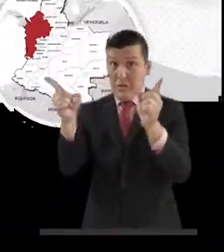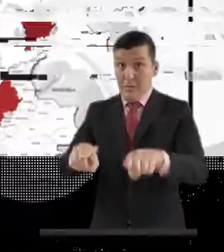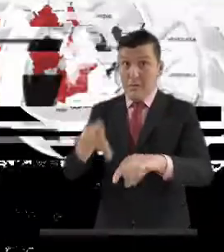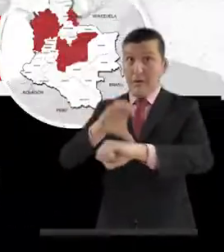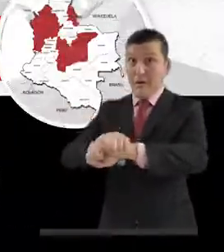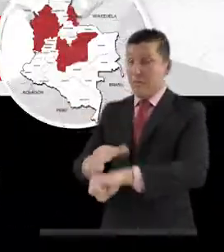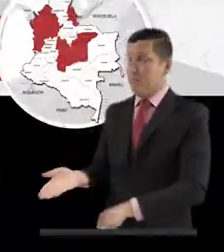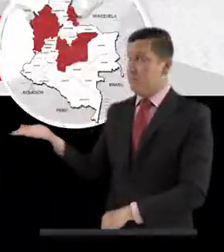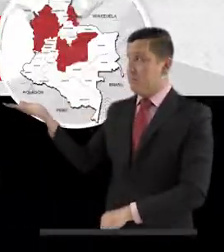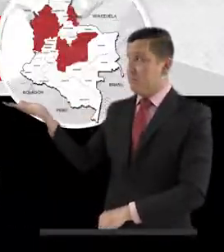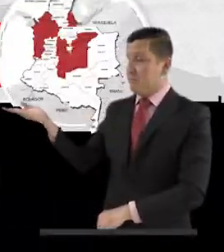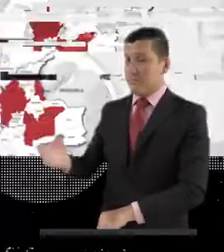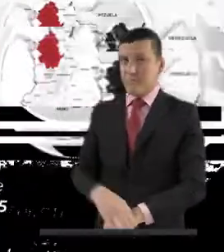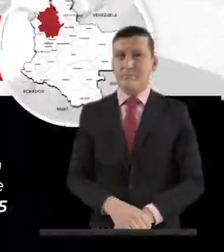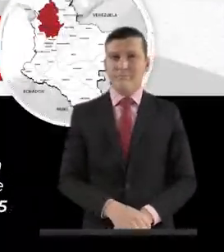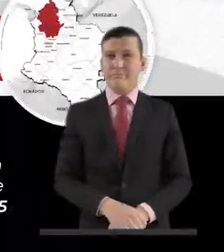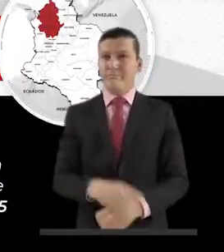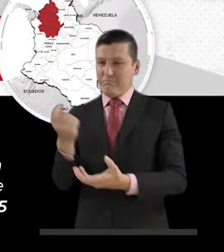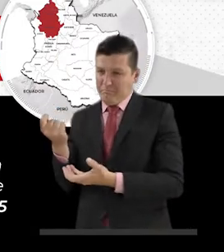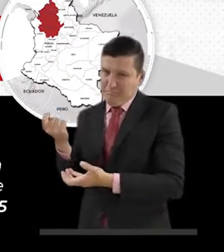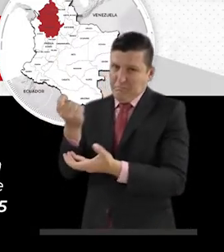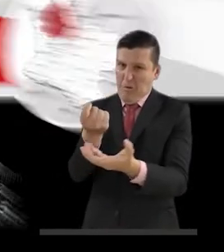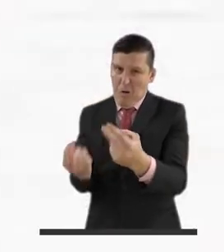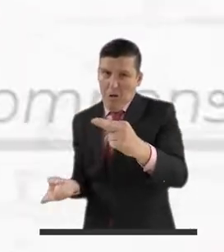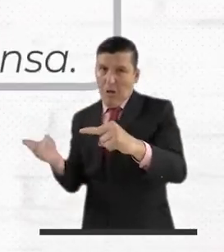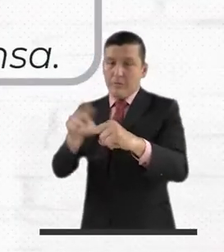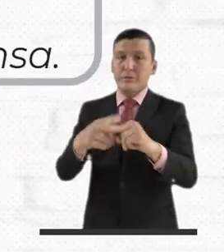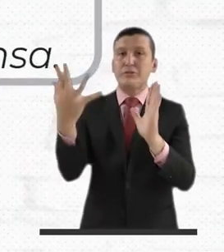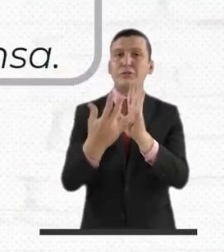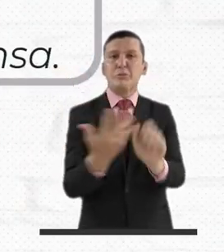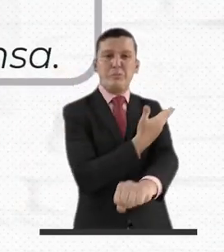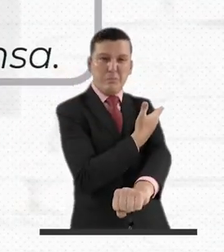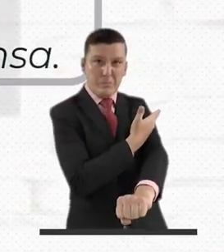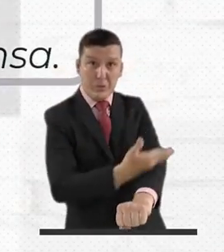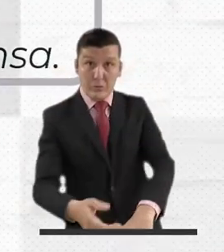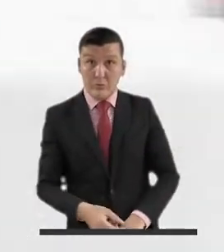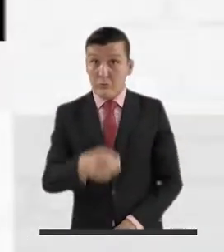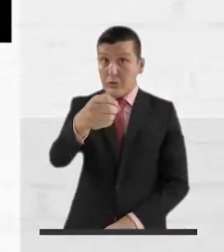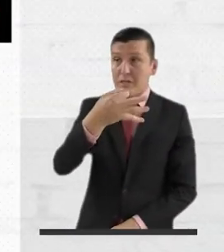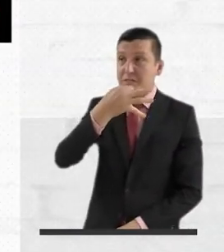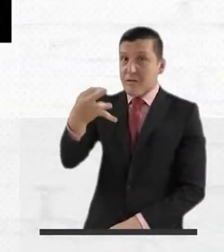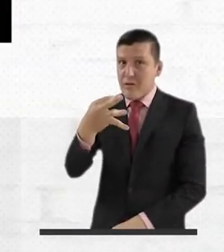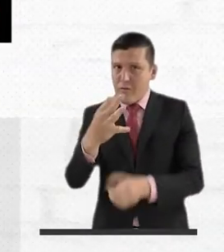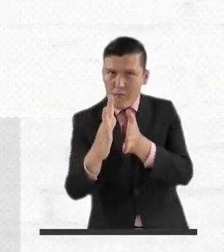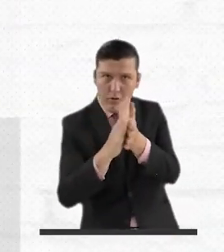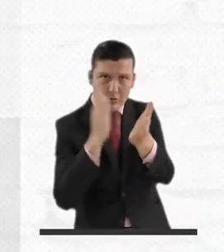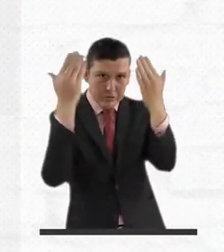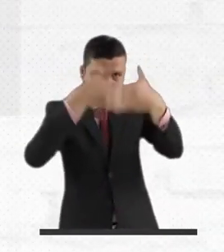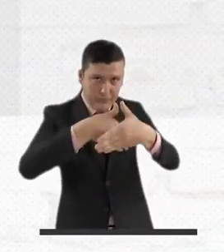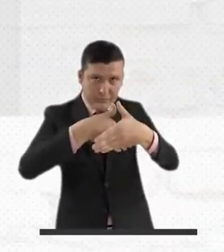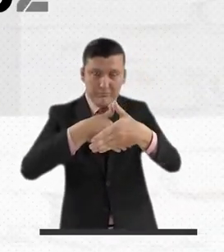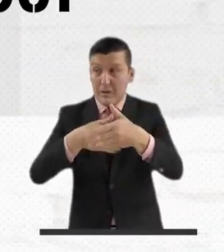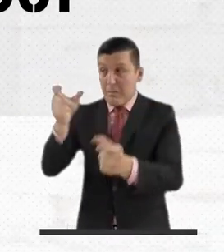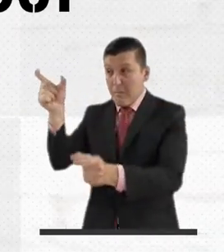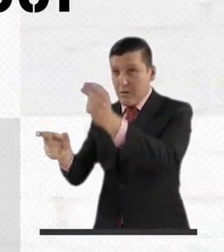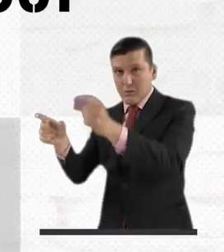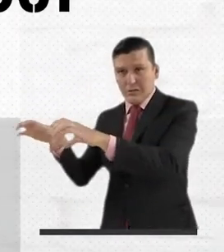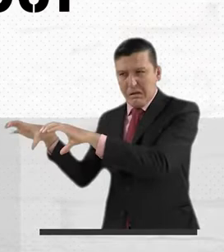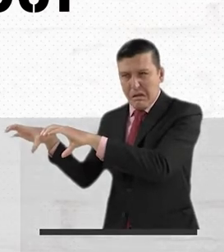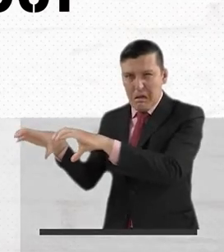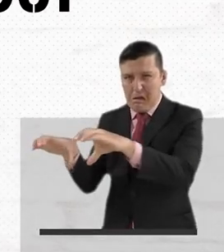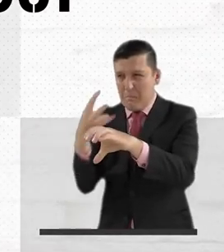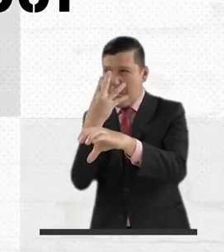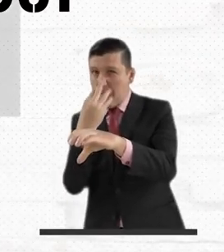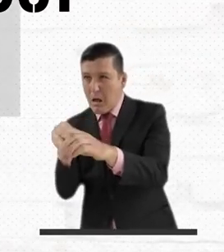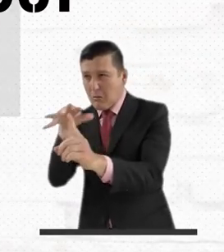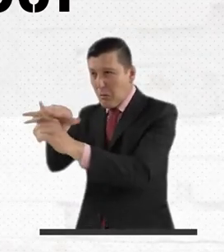Siopas, alias Chiquito Malo y alias Gonzalito. Aumentamos su recompensa hasta 5 mil millones de pesos.